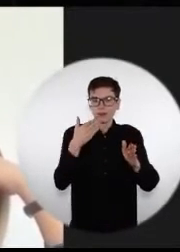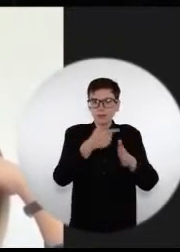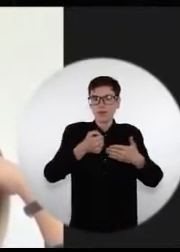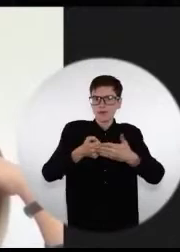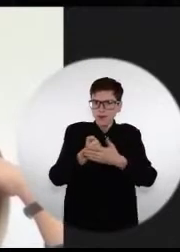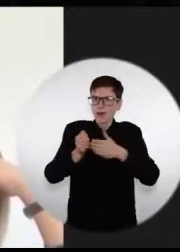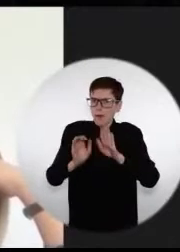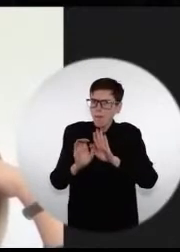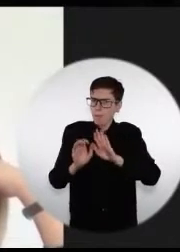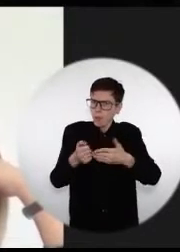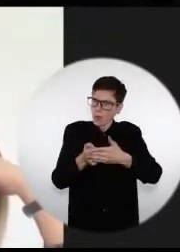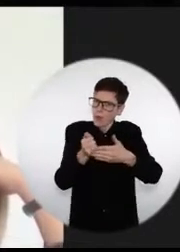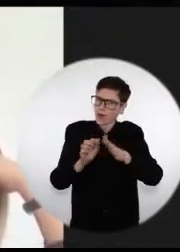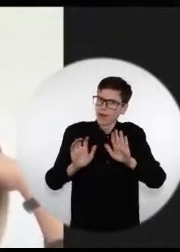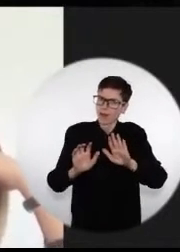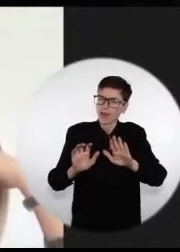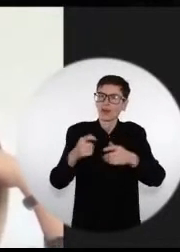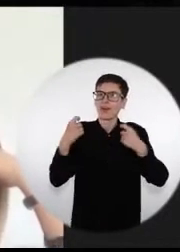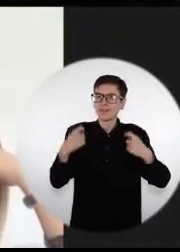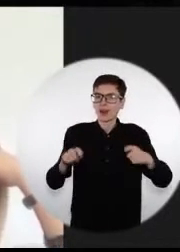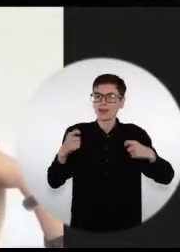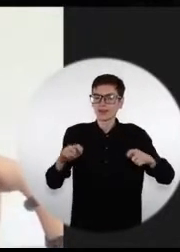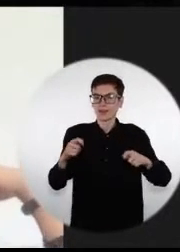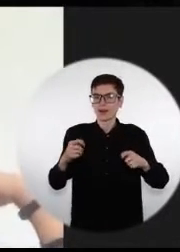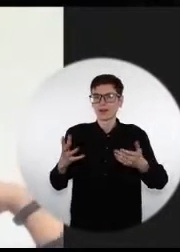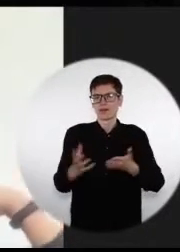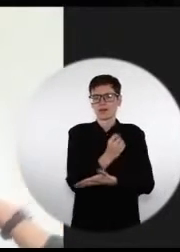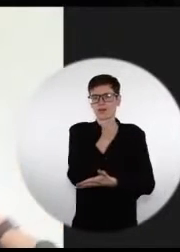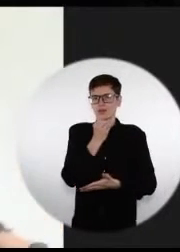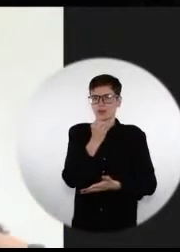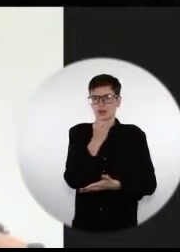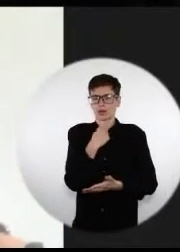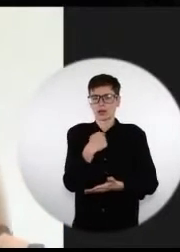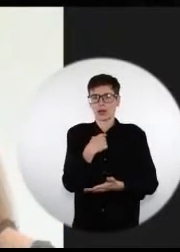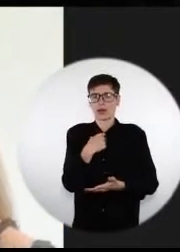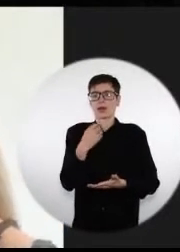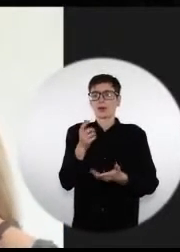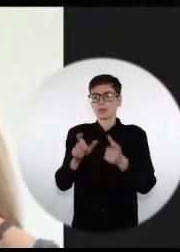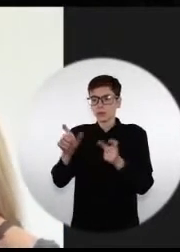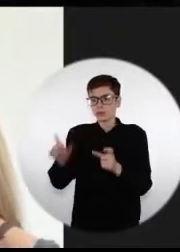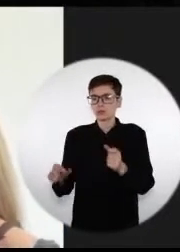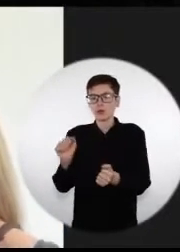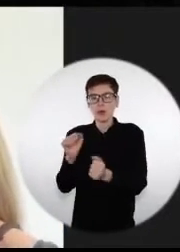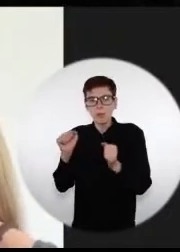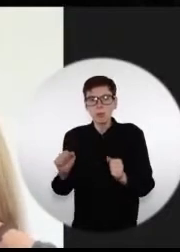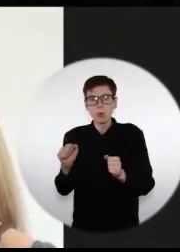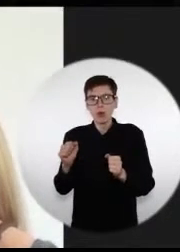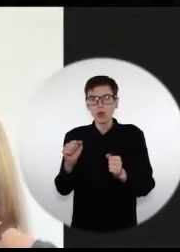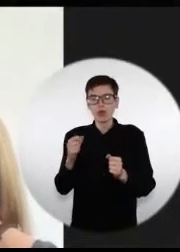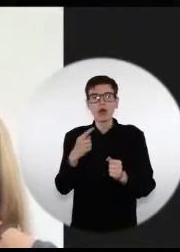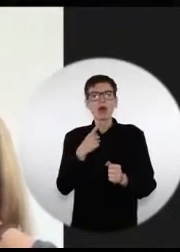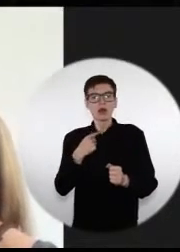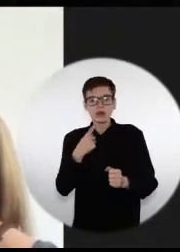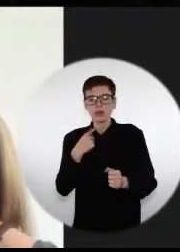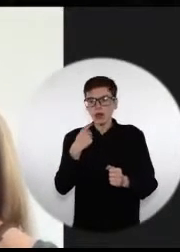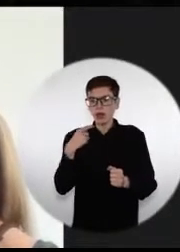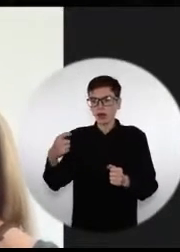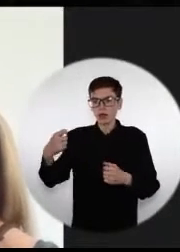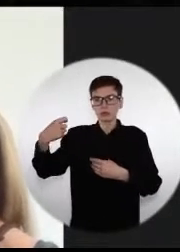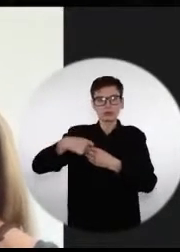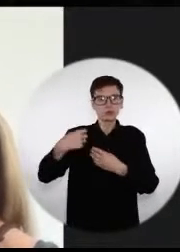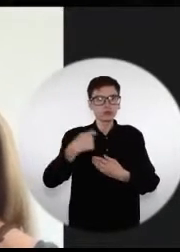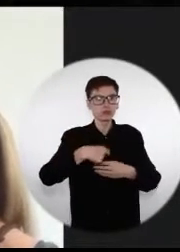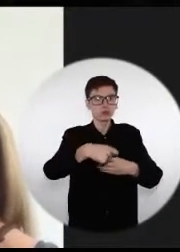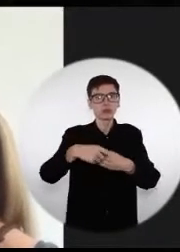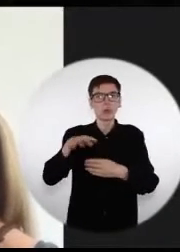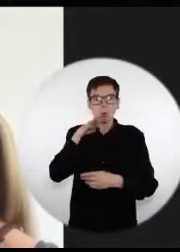muñeco me parece espectacular porque finalmente vendo una plataforma que es abierta cierto lo que está ahí estaba empujando la enormemente cierto